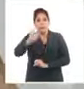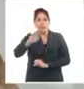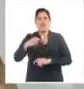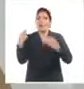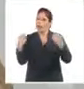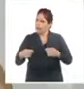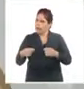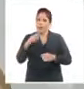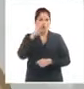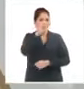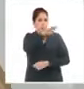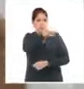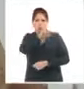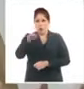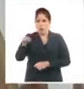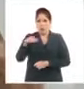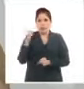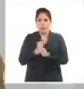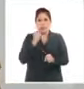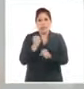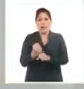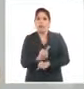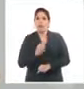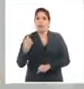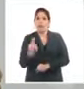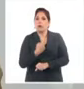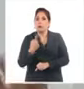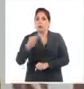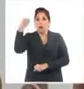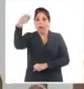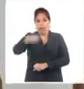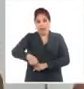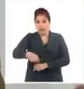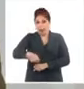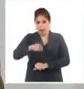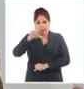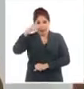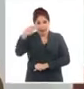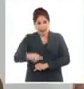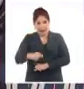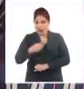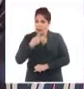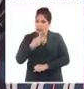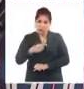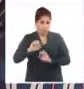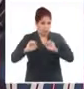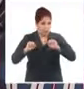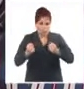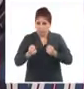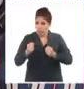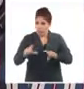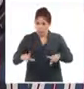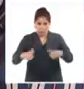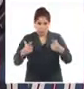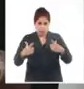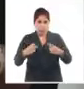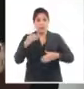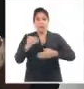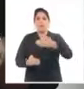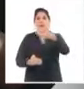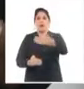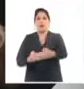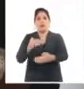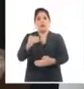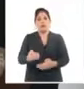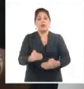establecidos, porque esa es nuestra labor. Y eso es lo que nos mandata la ley y nosotros tenemos que cumplir la ley también. Este proceso incluye a